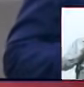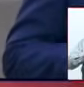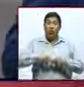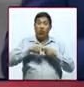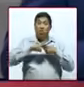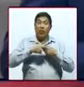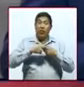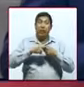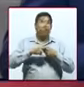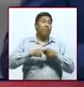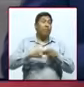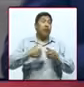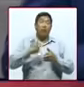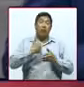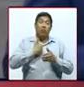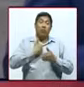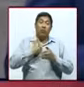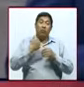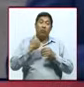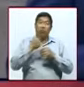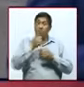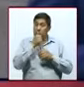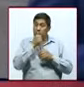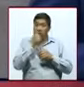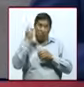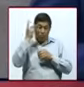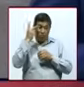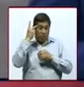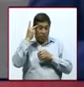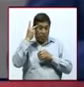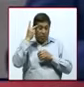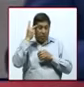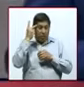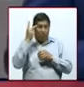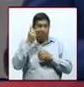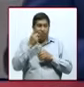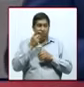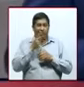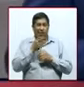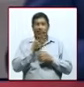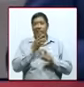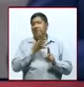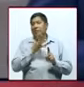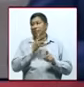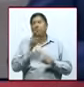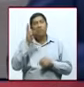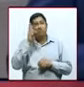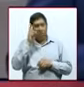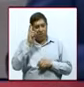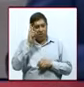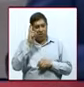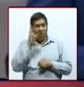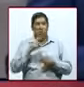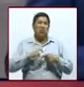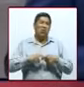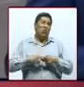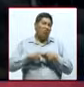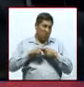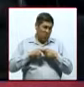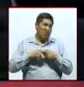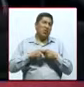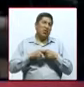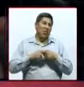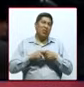las elecciones primarias en Bolivia tienen un trasfondo netamente político, que podrían ratificar, suspender o